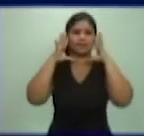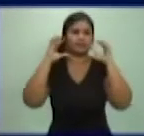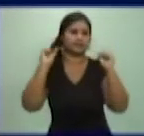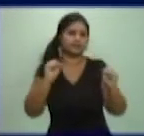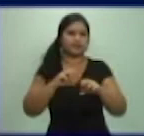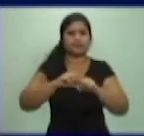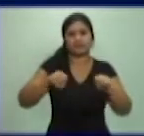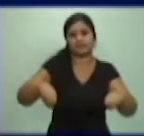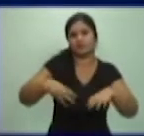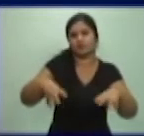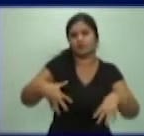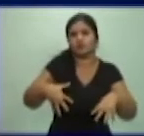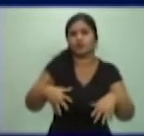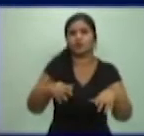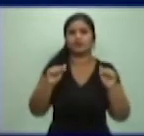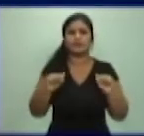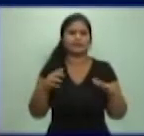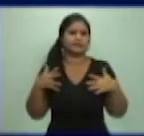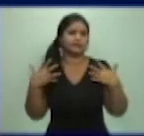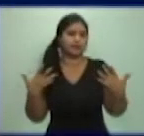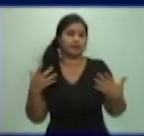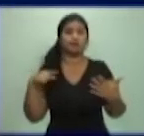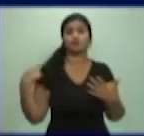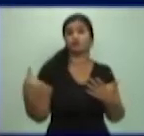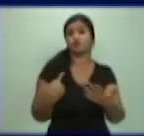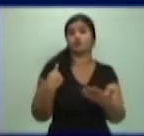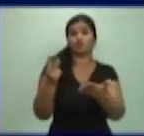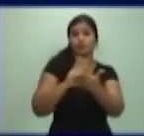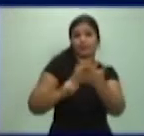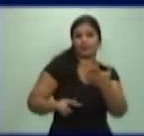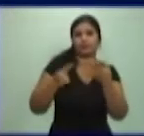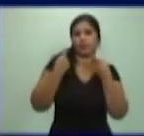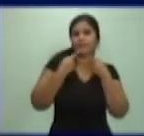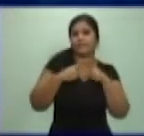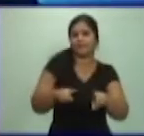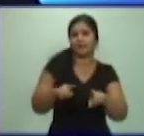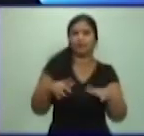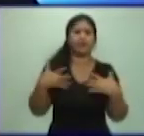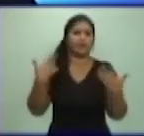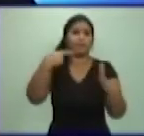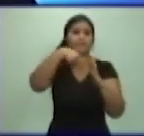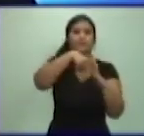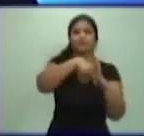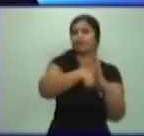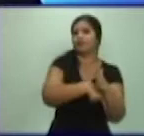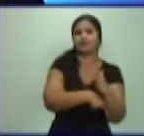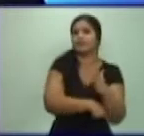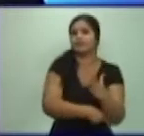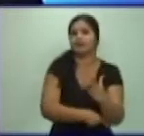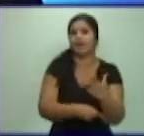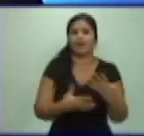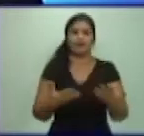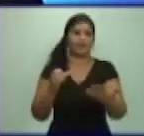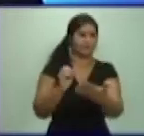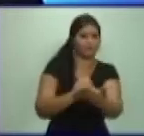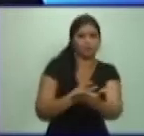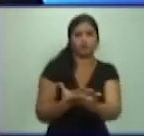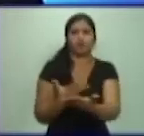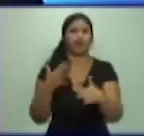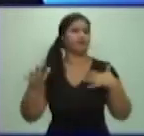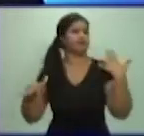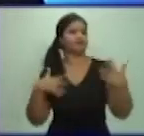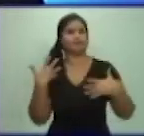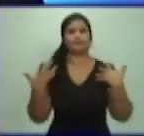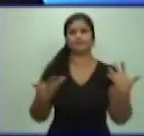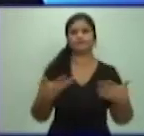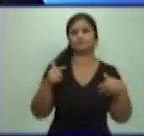allí, es para que podamos llegar a la otra margen. Esta expresión nos hace pensar en el valor